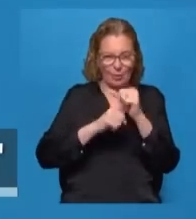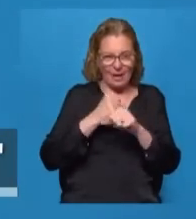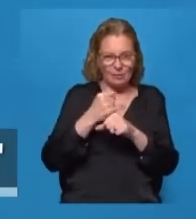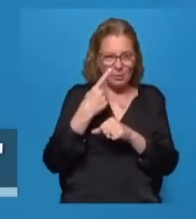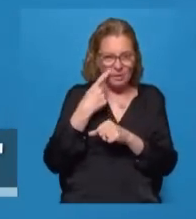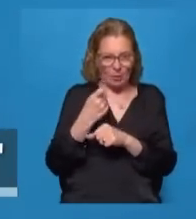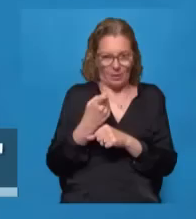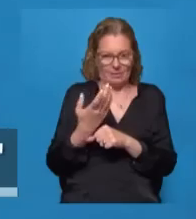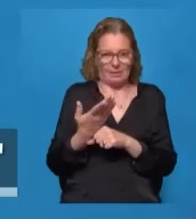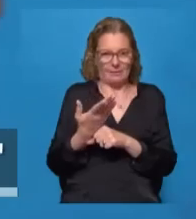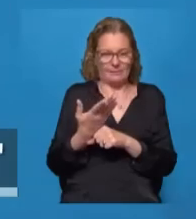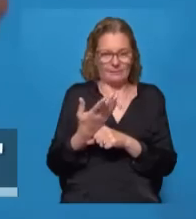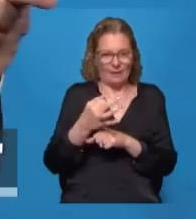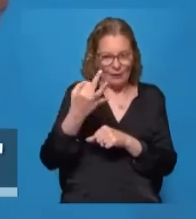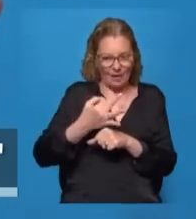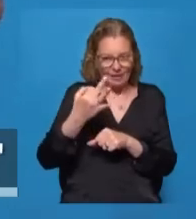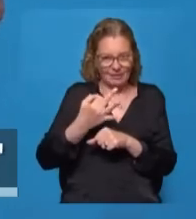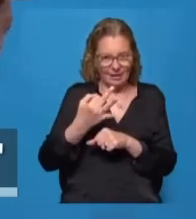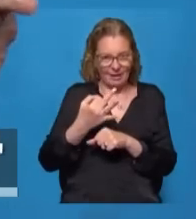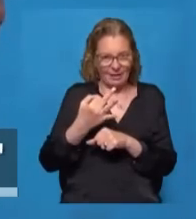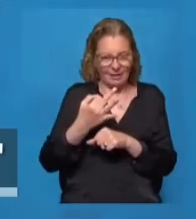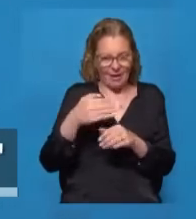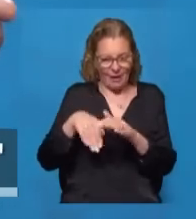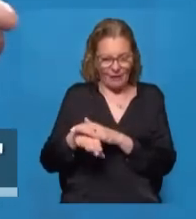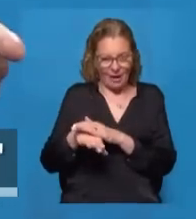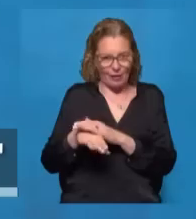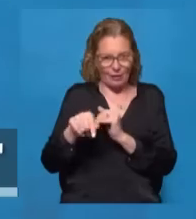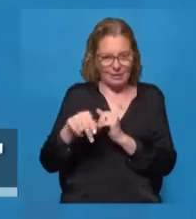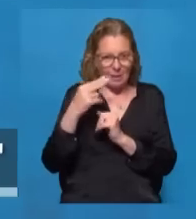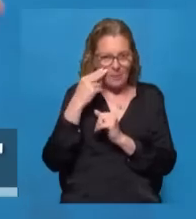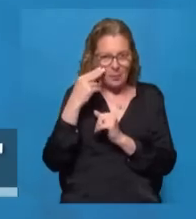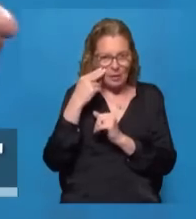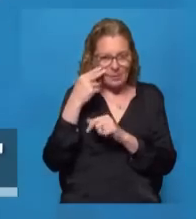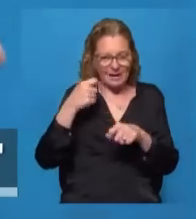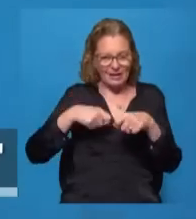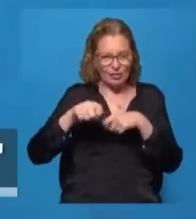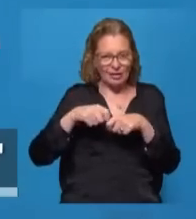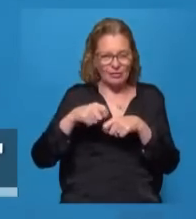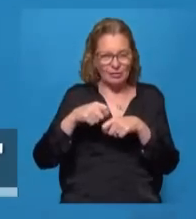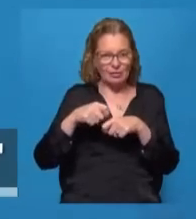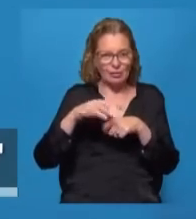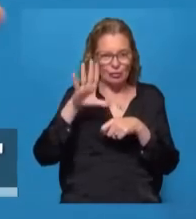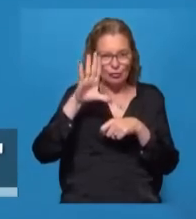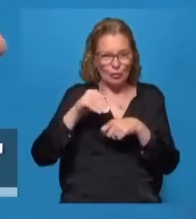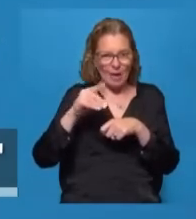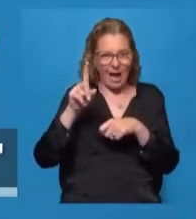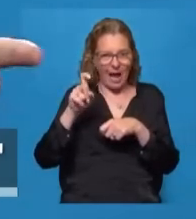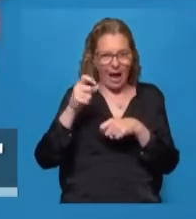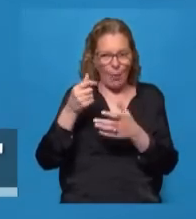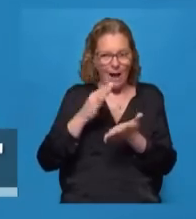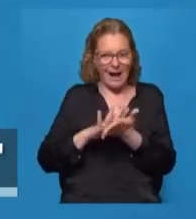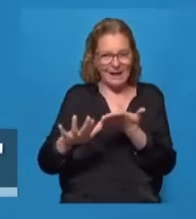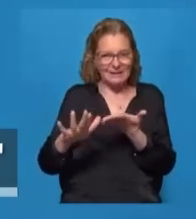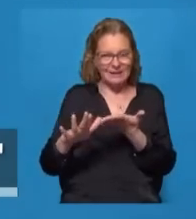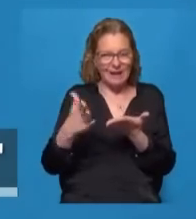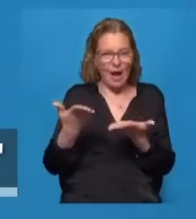cuenta de que el verdadero cangrejo bajo la piedra estaba ahí el gran negocio de upm que tiene toda el agua que quiera gratis y